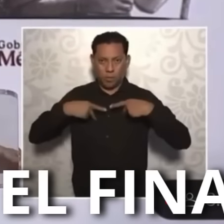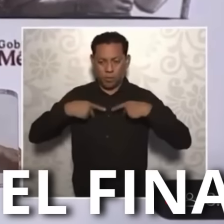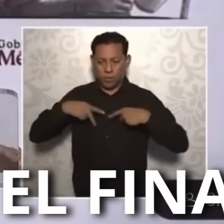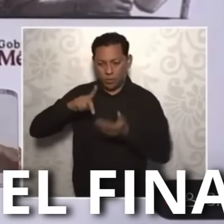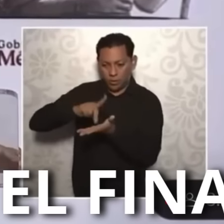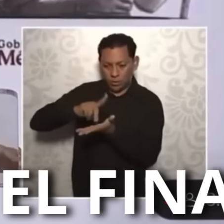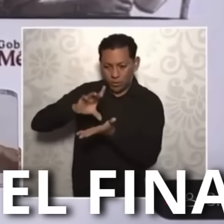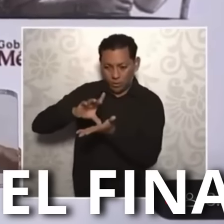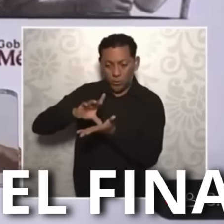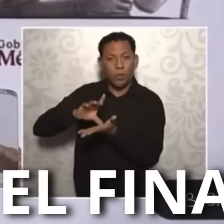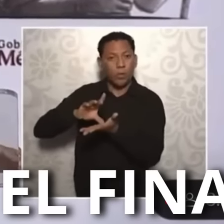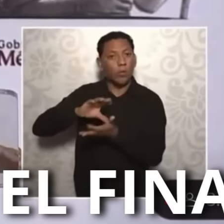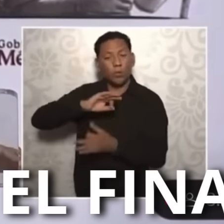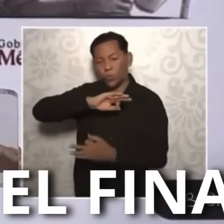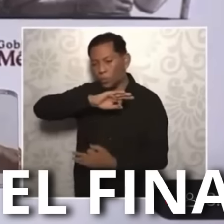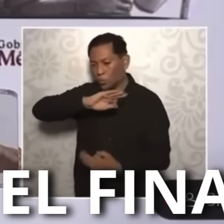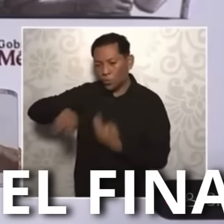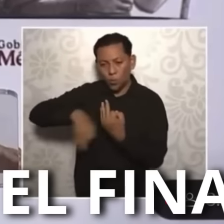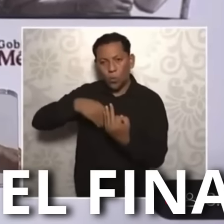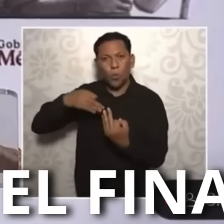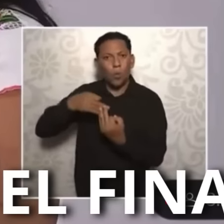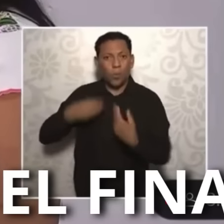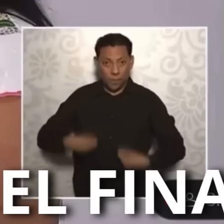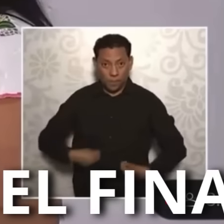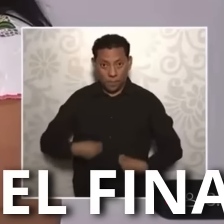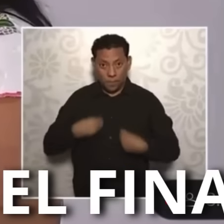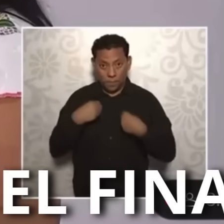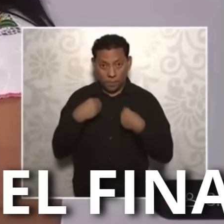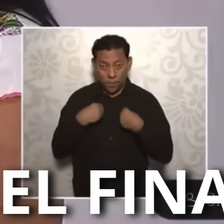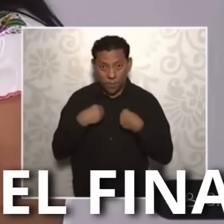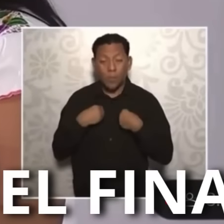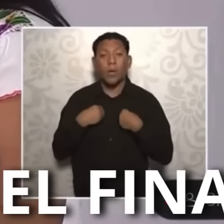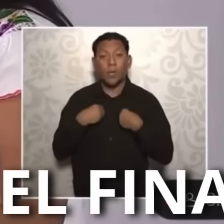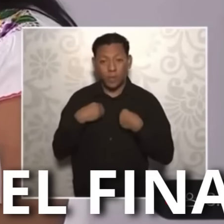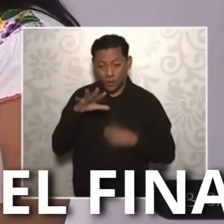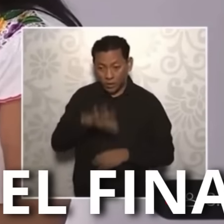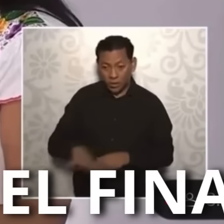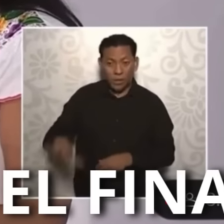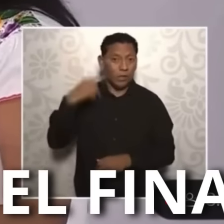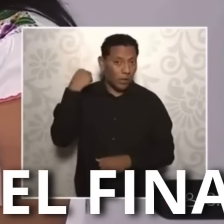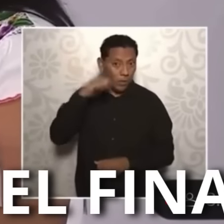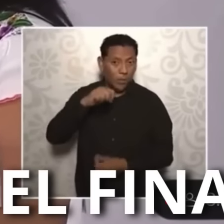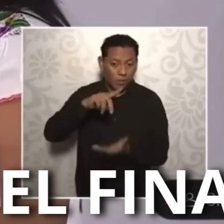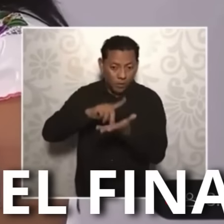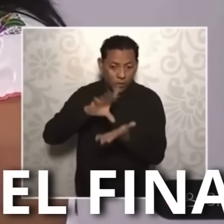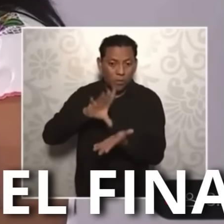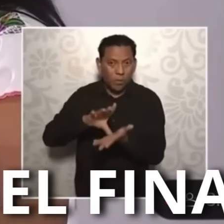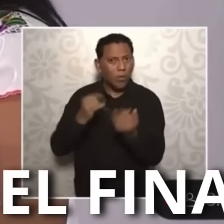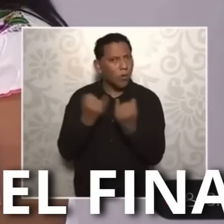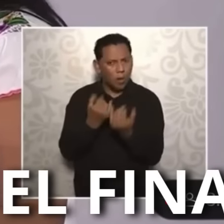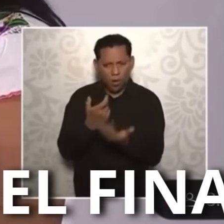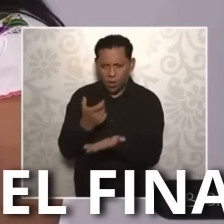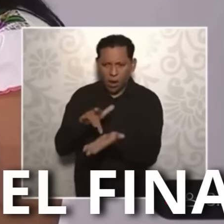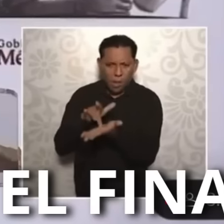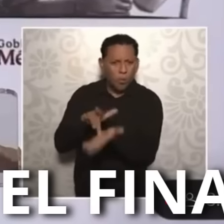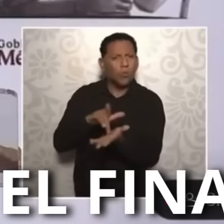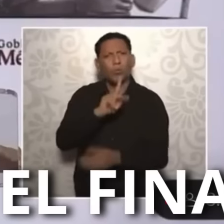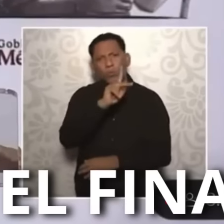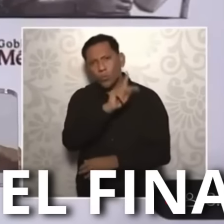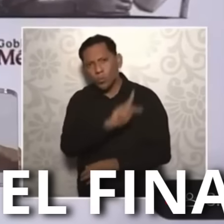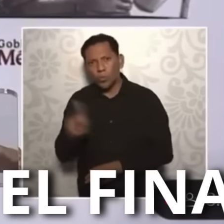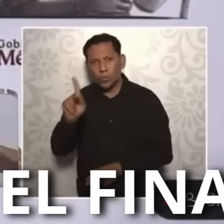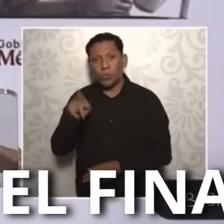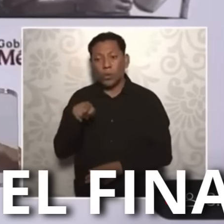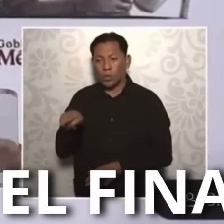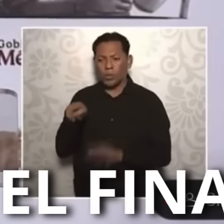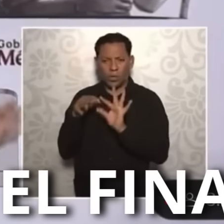discapacidad, todos quienes viven en esta condición en el estado de Tabasco, reciban esta pensión. Como él